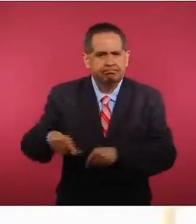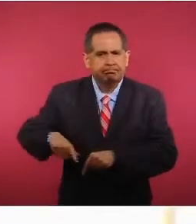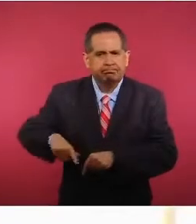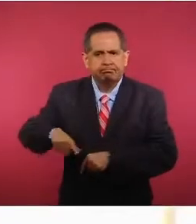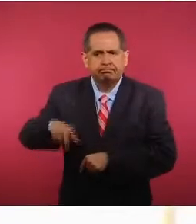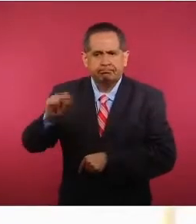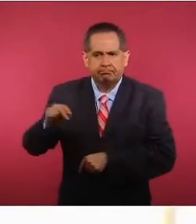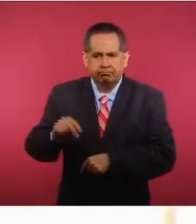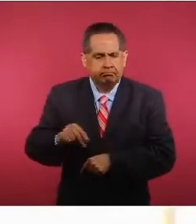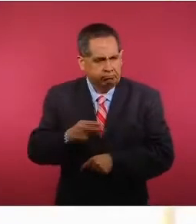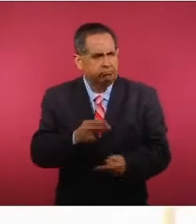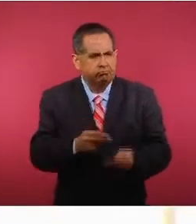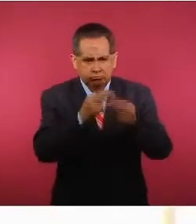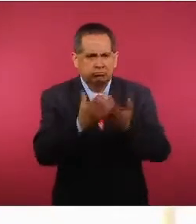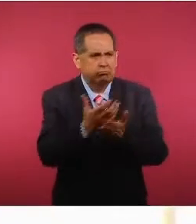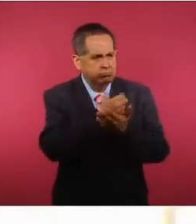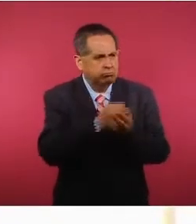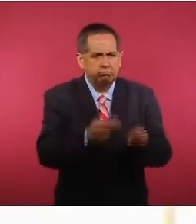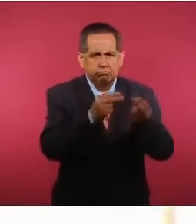eso es lícito.